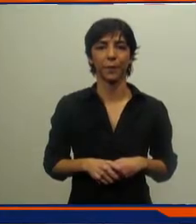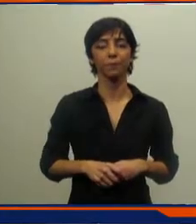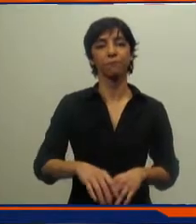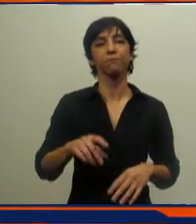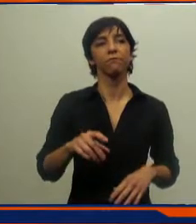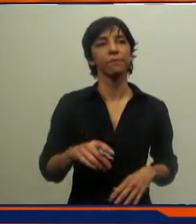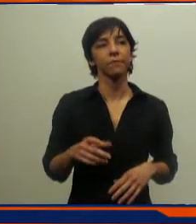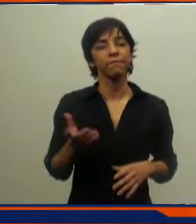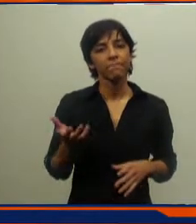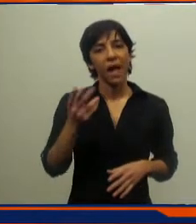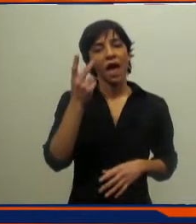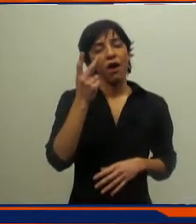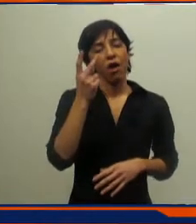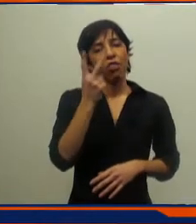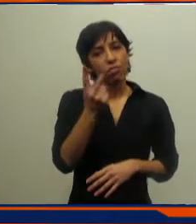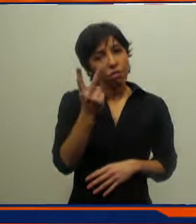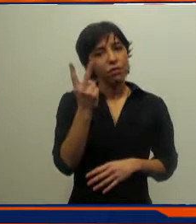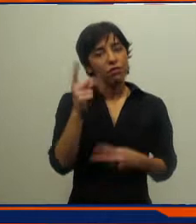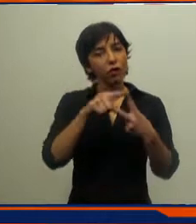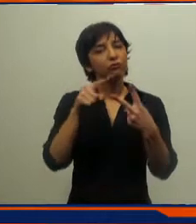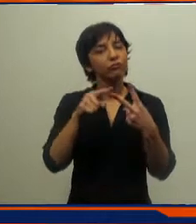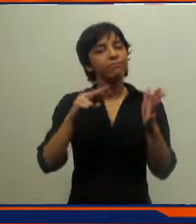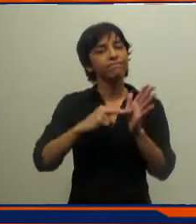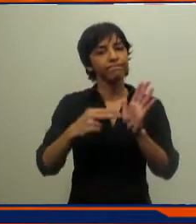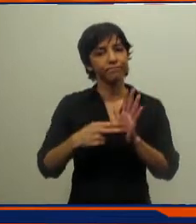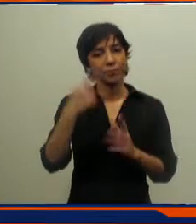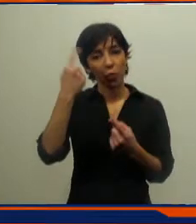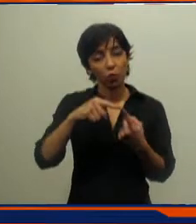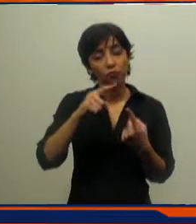El tema es que tengo dos inconvenientes. Uno es